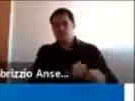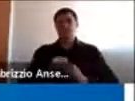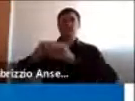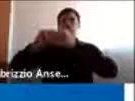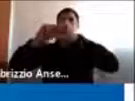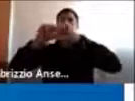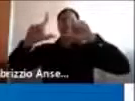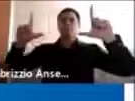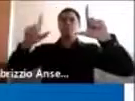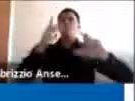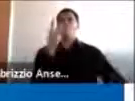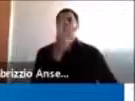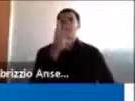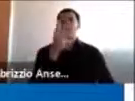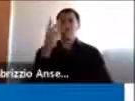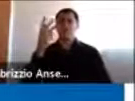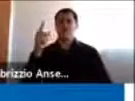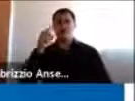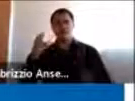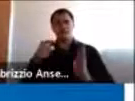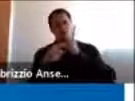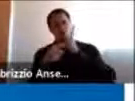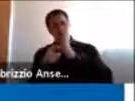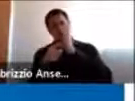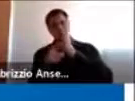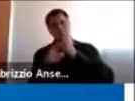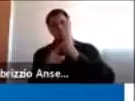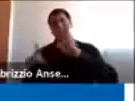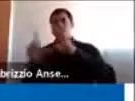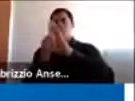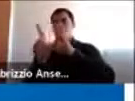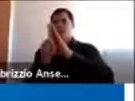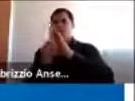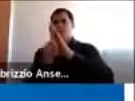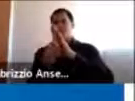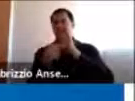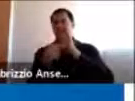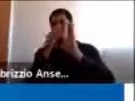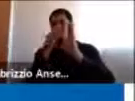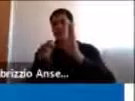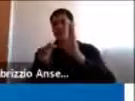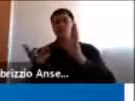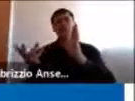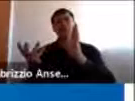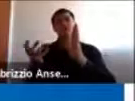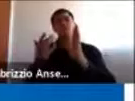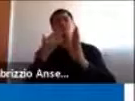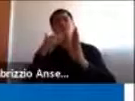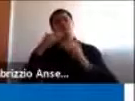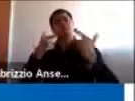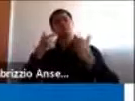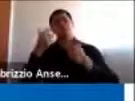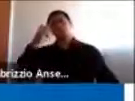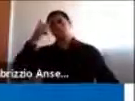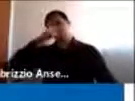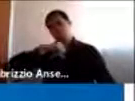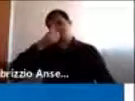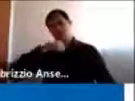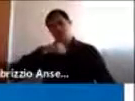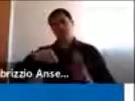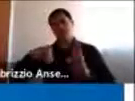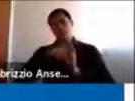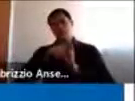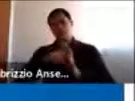todas las formas legales que tienen que ver con el uso de los datos y las políticas justamente de privacidad de los datos de los usuarios